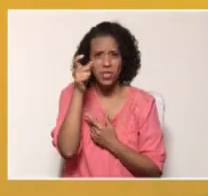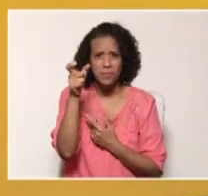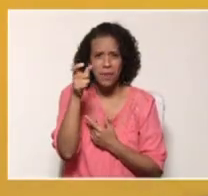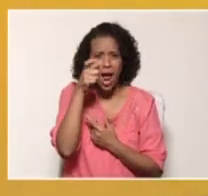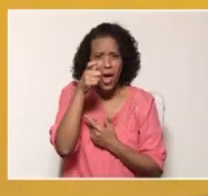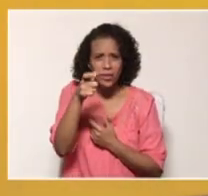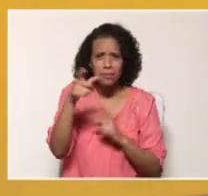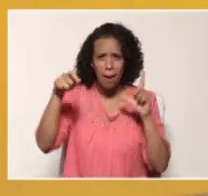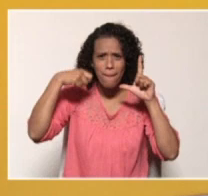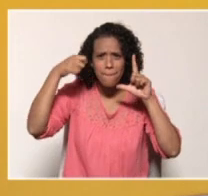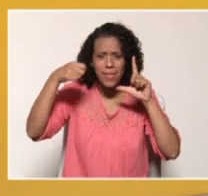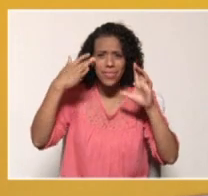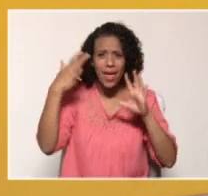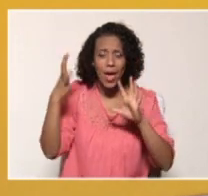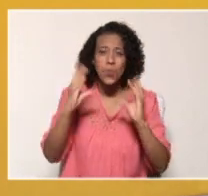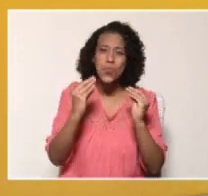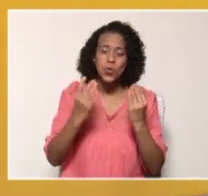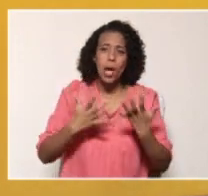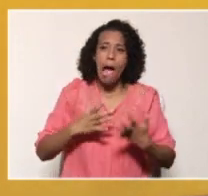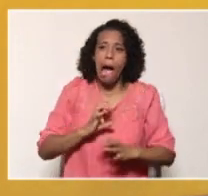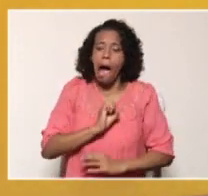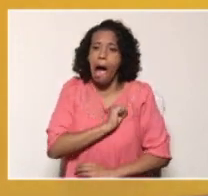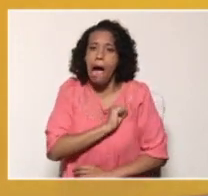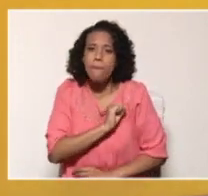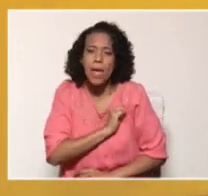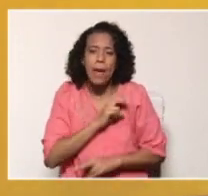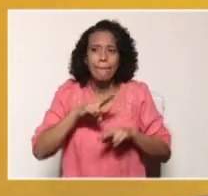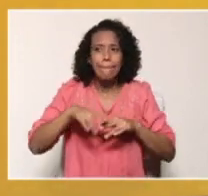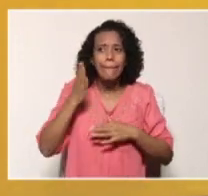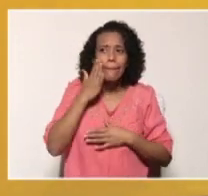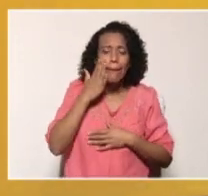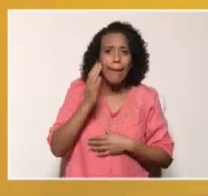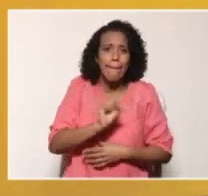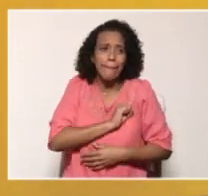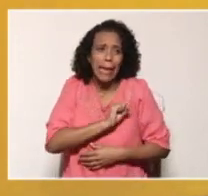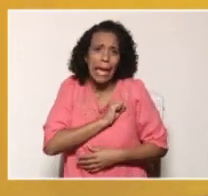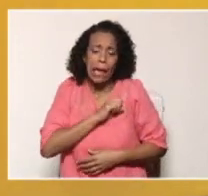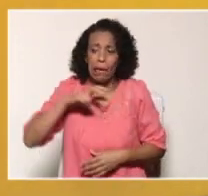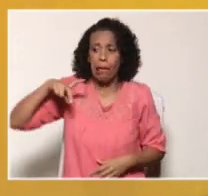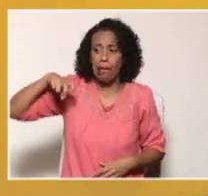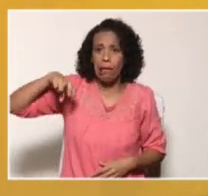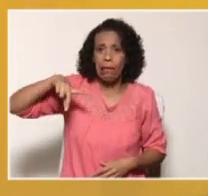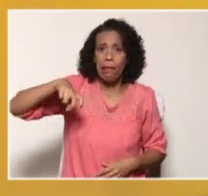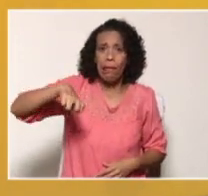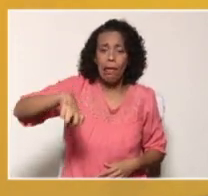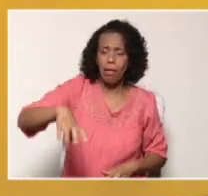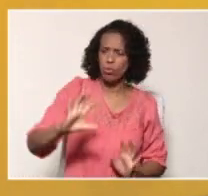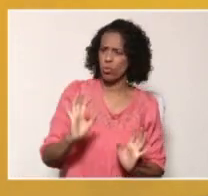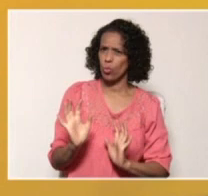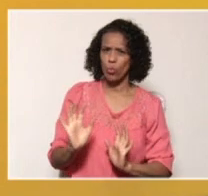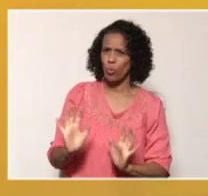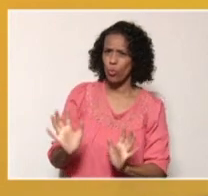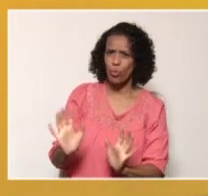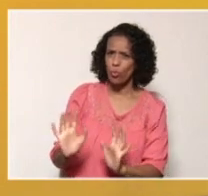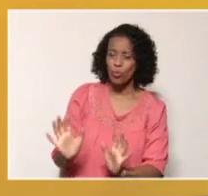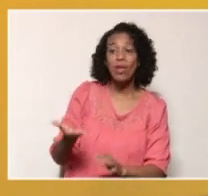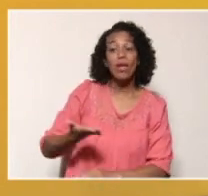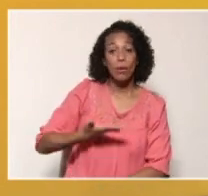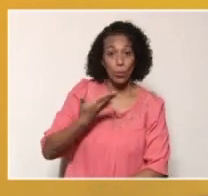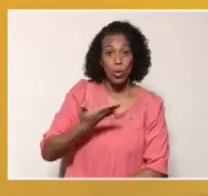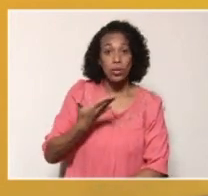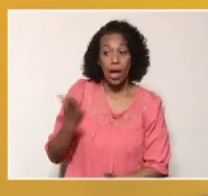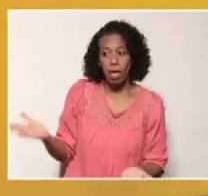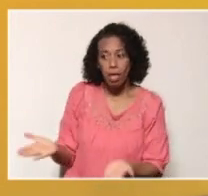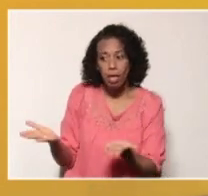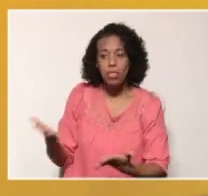Observaron, muchas veces tenemos miedo, nos da temor que nuestros niños y niñas bajen las escaleras. Es importante que